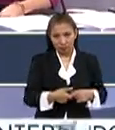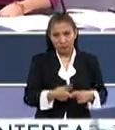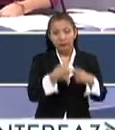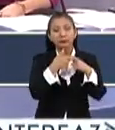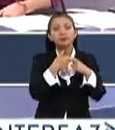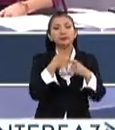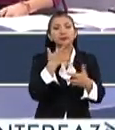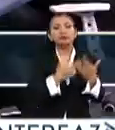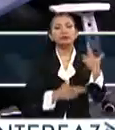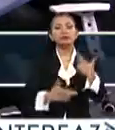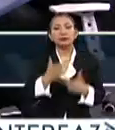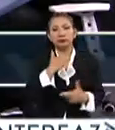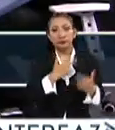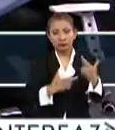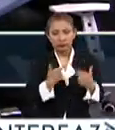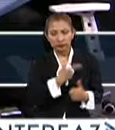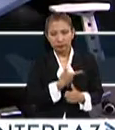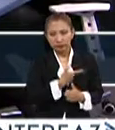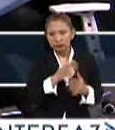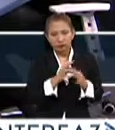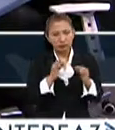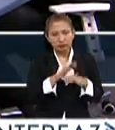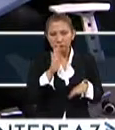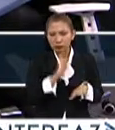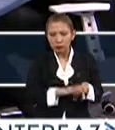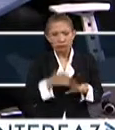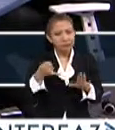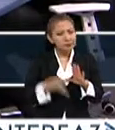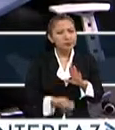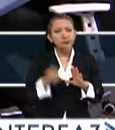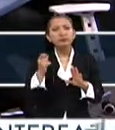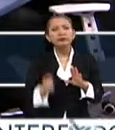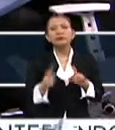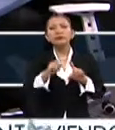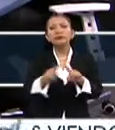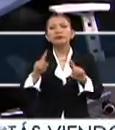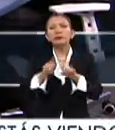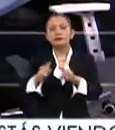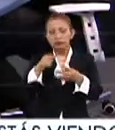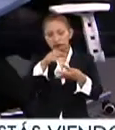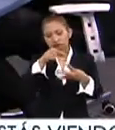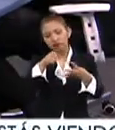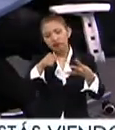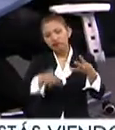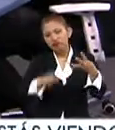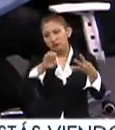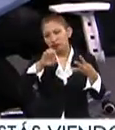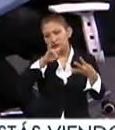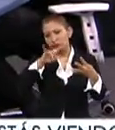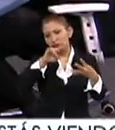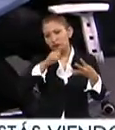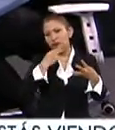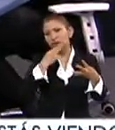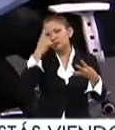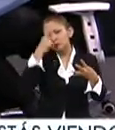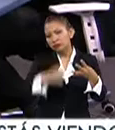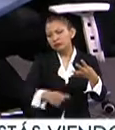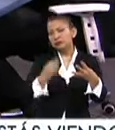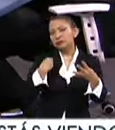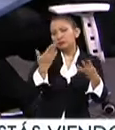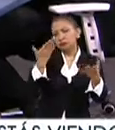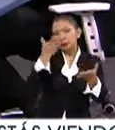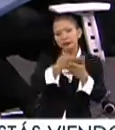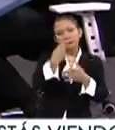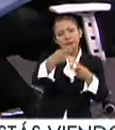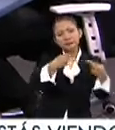breve pausa y al regresar me gustaría que nos comentaras un poco más de eso y también de los distintos ejes que ustedes utilizan para pues